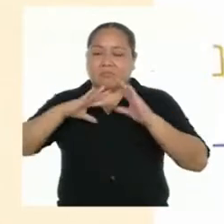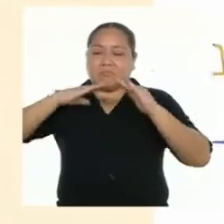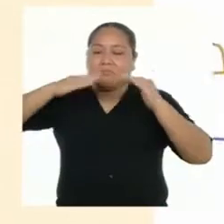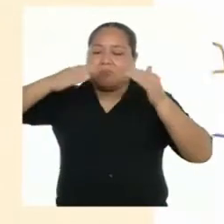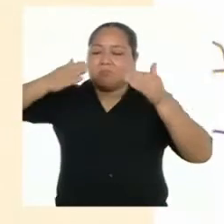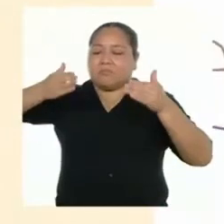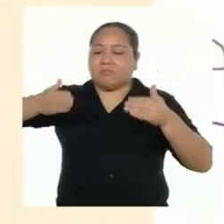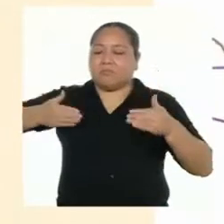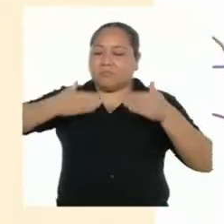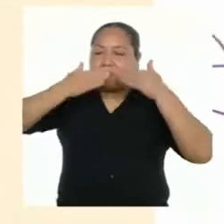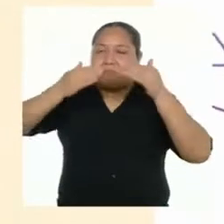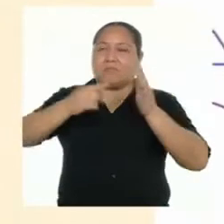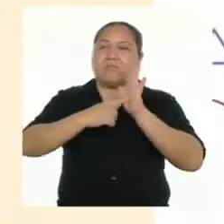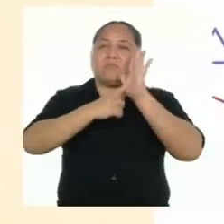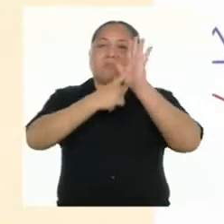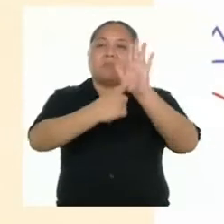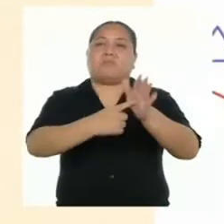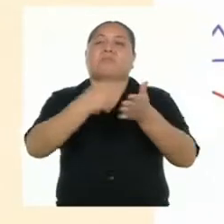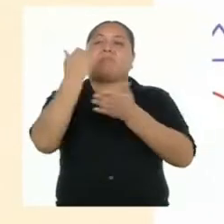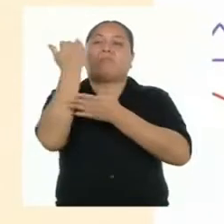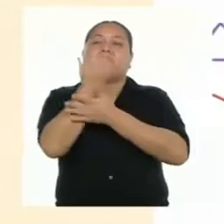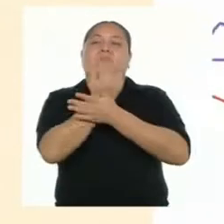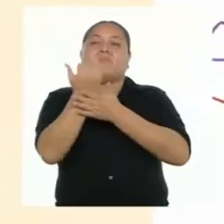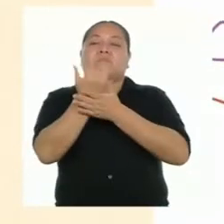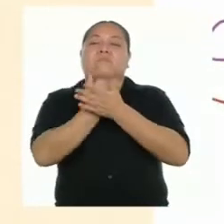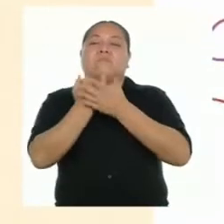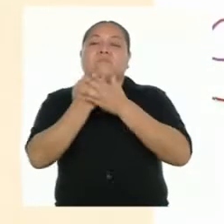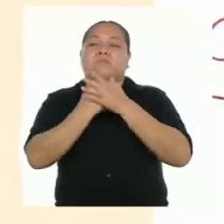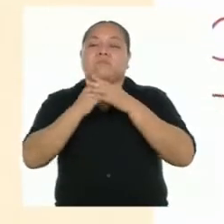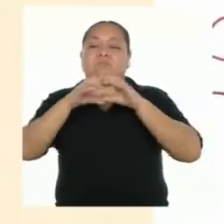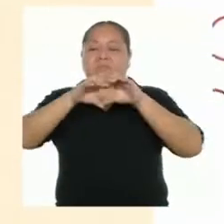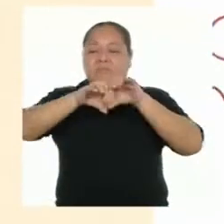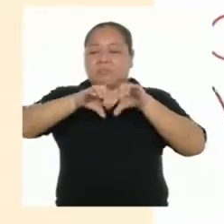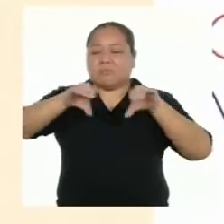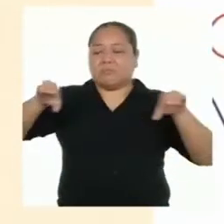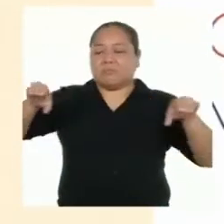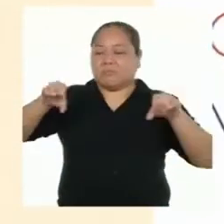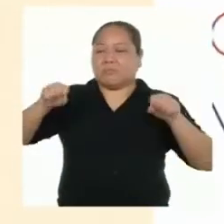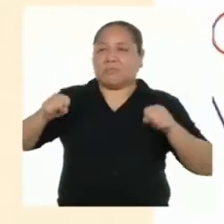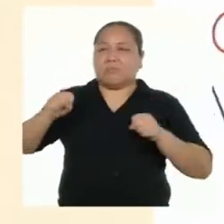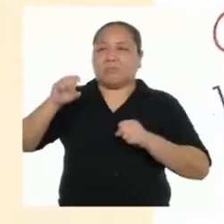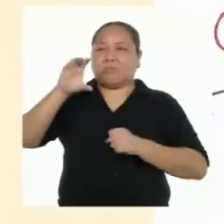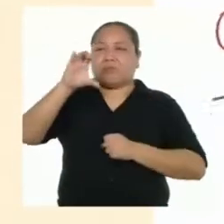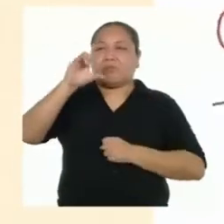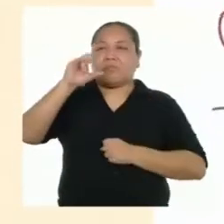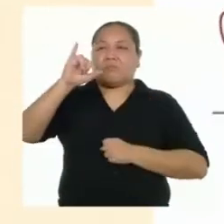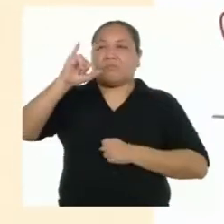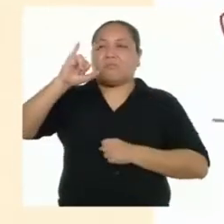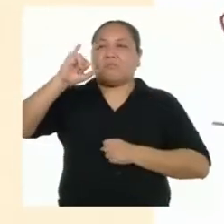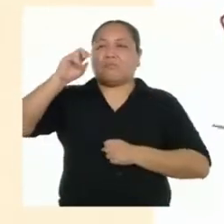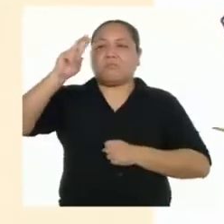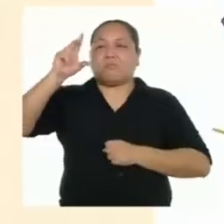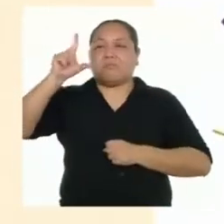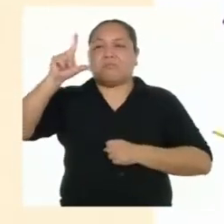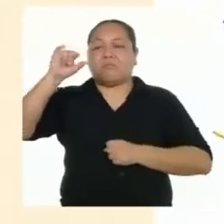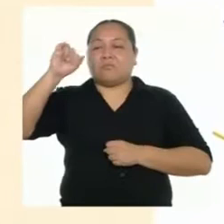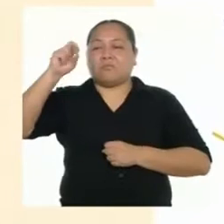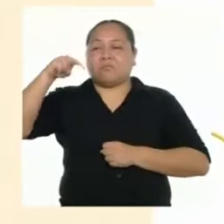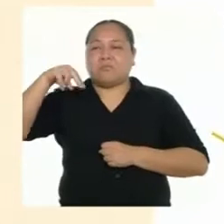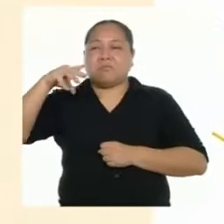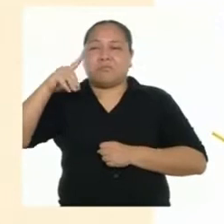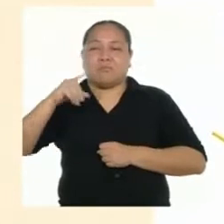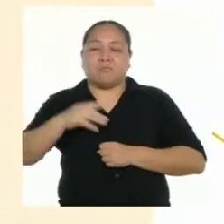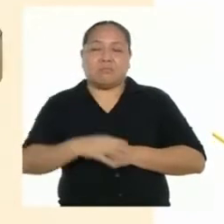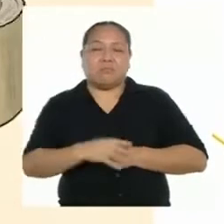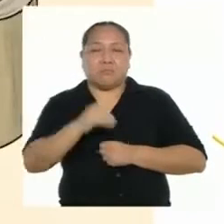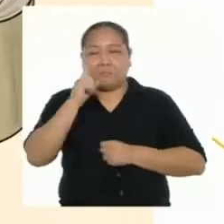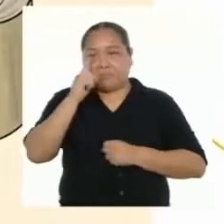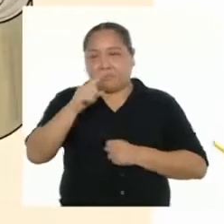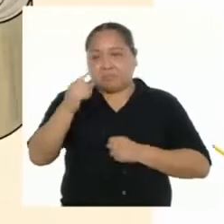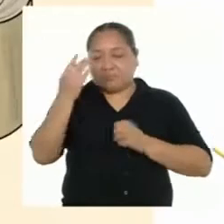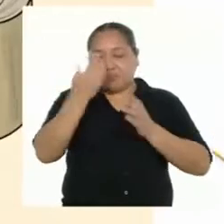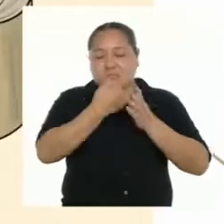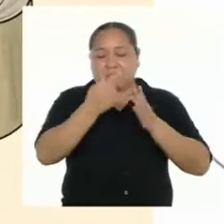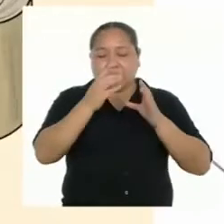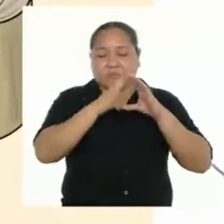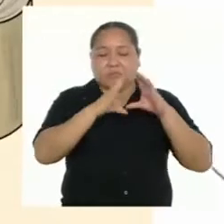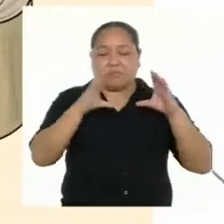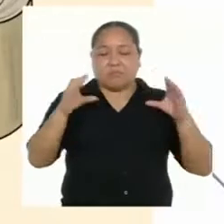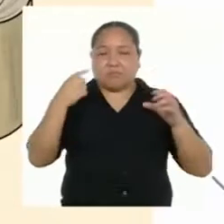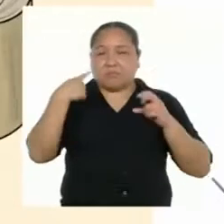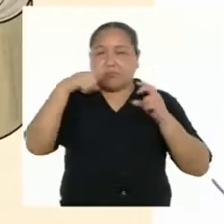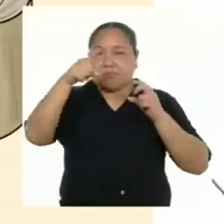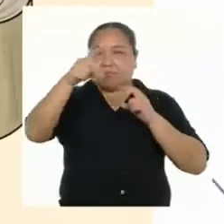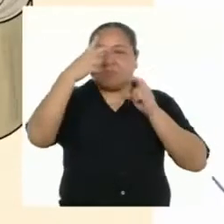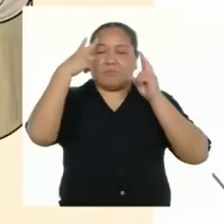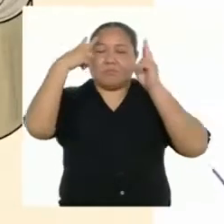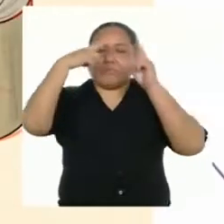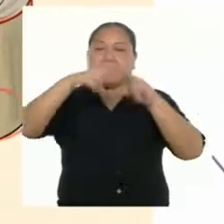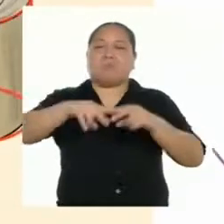borde de este rollo para mostrar el diseño del cilindro. ¿Te parece? Sí, está bien. Bien, en un rollo como este,